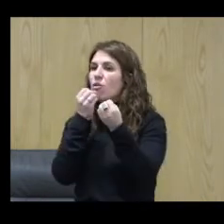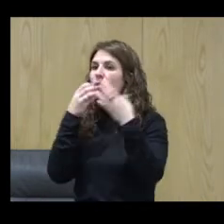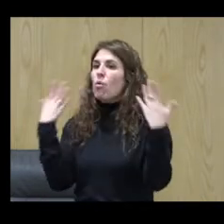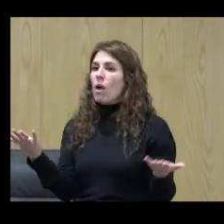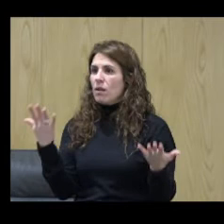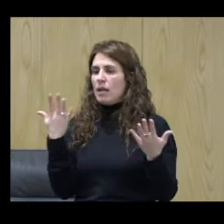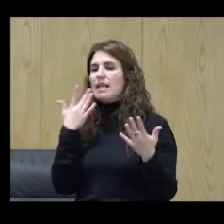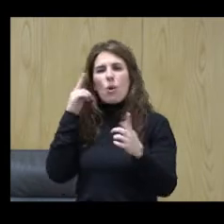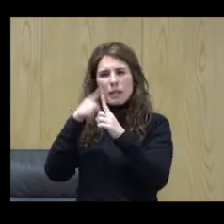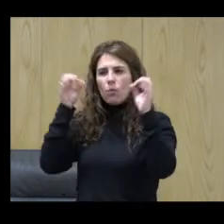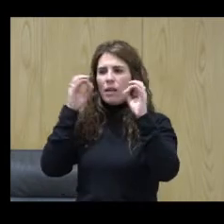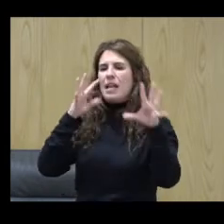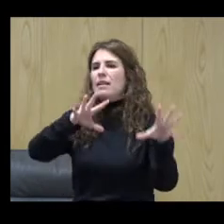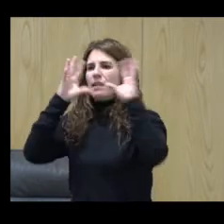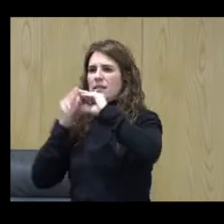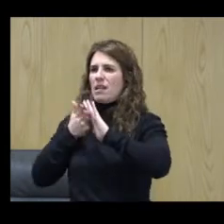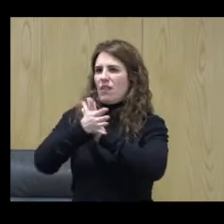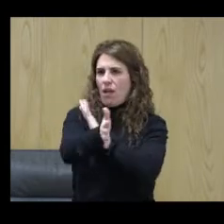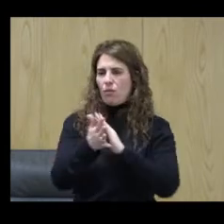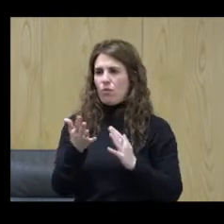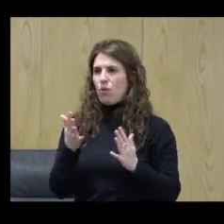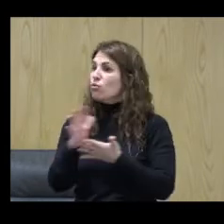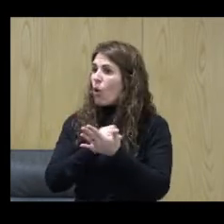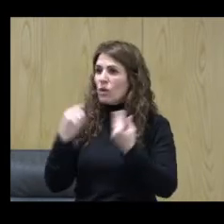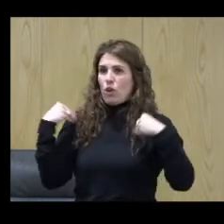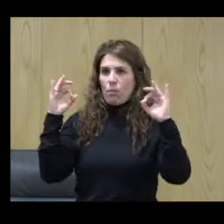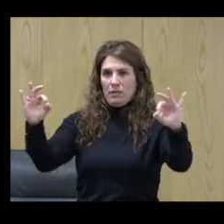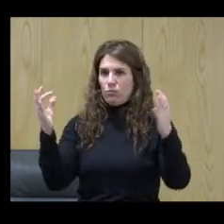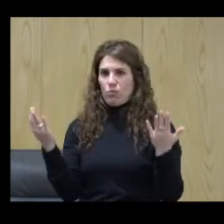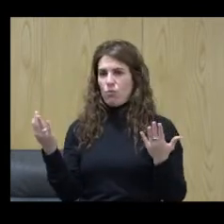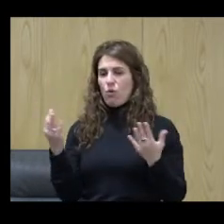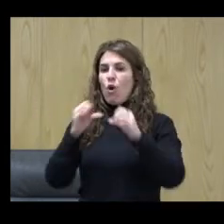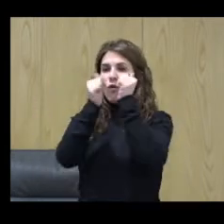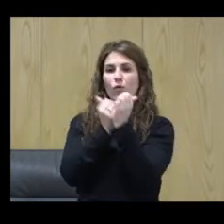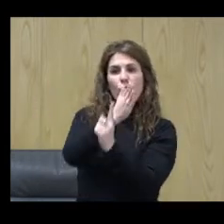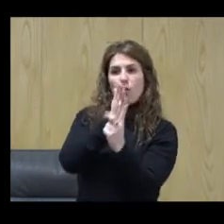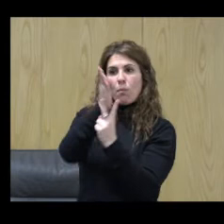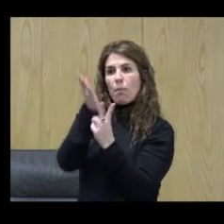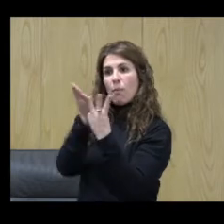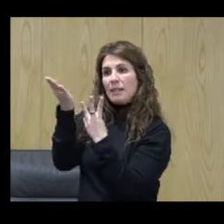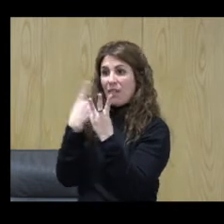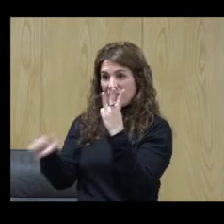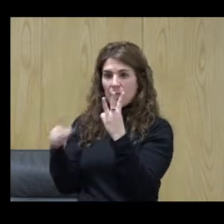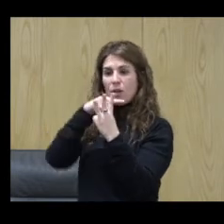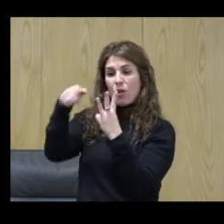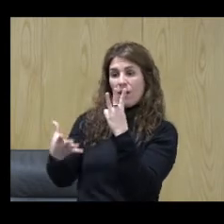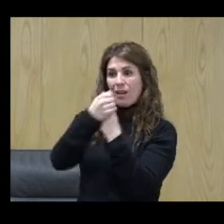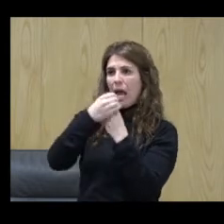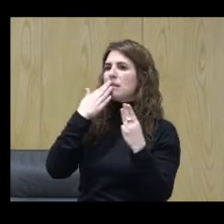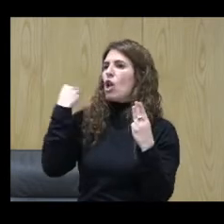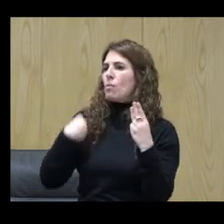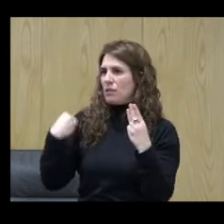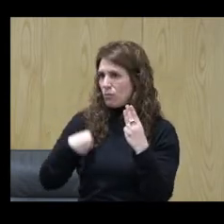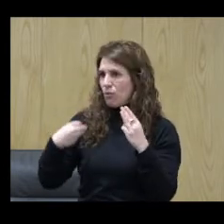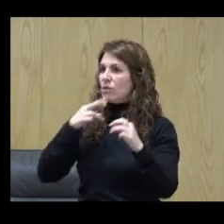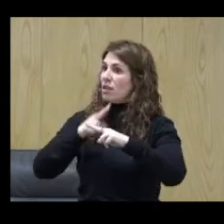de la información, el significado. Todo es el mismo. Todo es varios formatos para decir lo mismo. Esto es